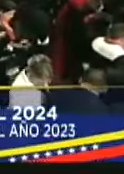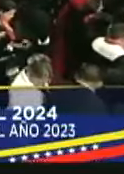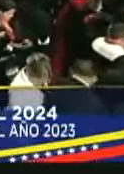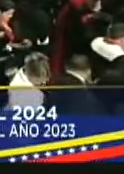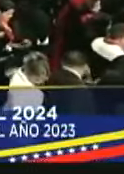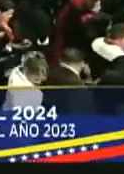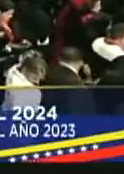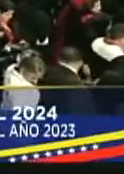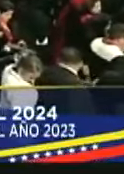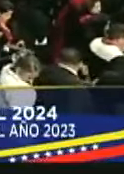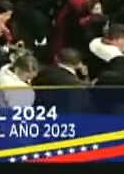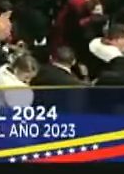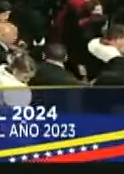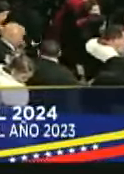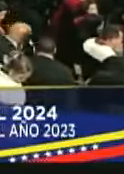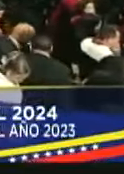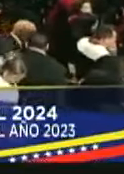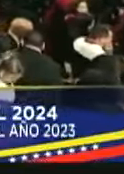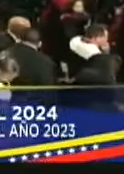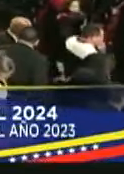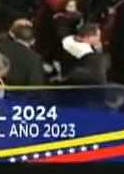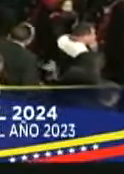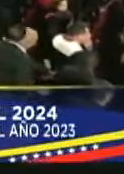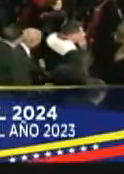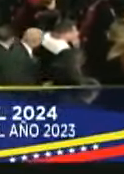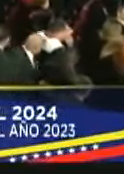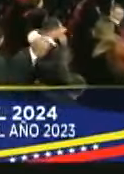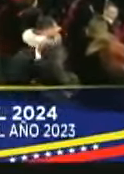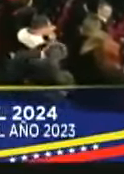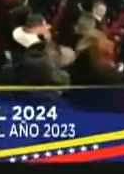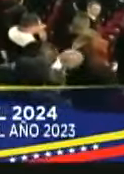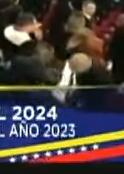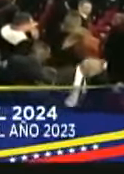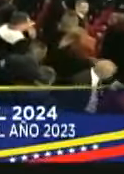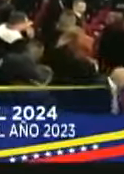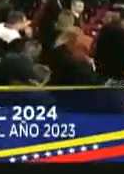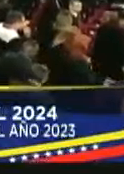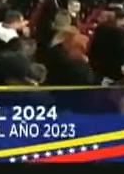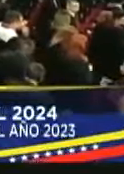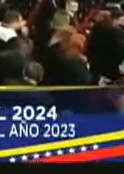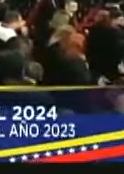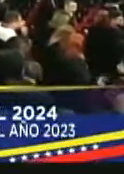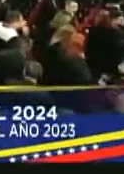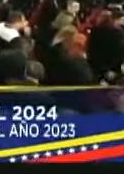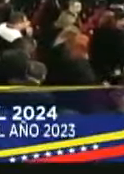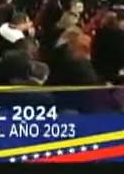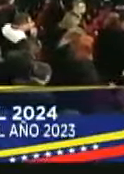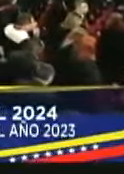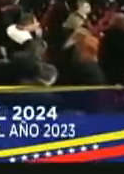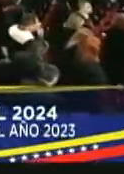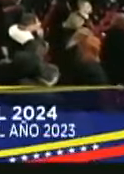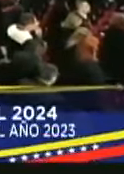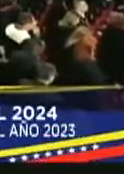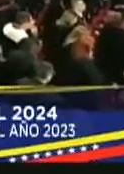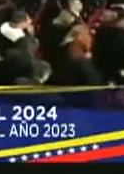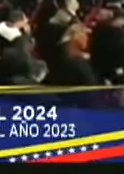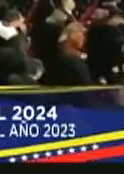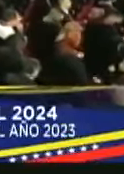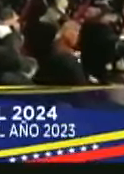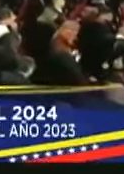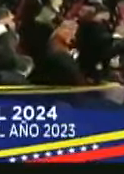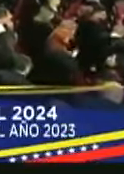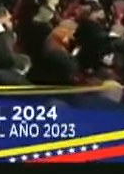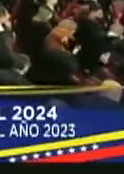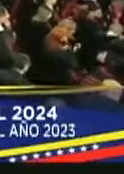más garantías. Hay que dar pasos superiores para pagar las deudas de los retardos procesales. Todo privado que tenga